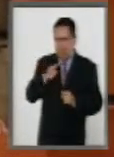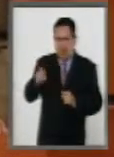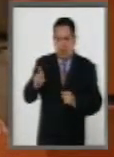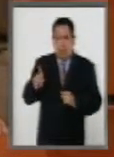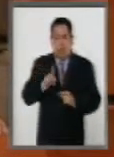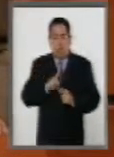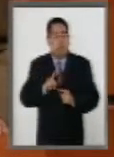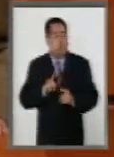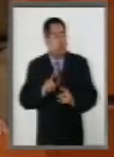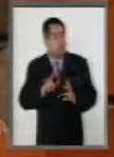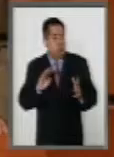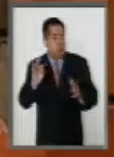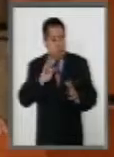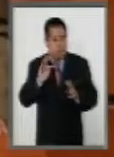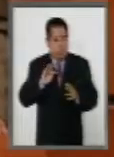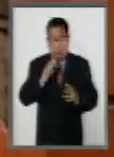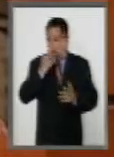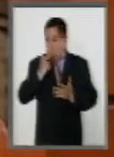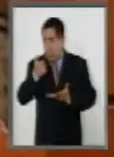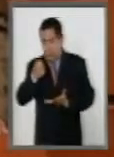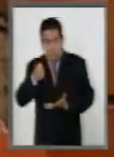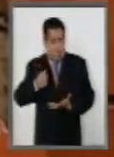que si no se invierte